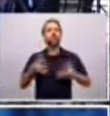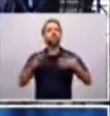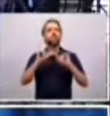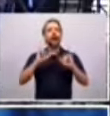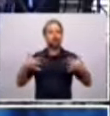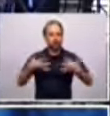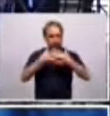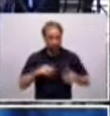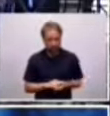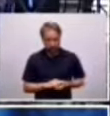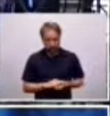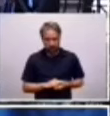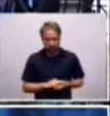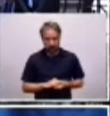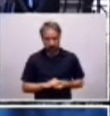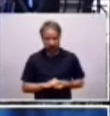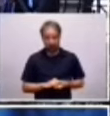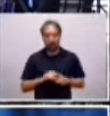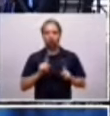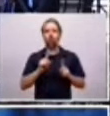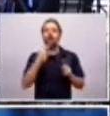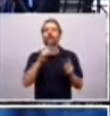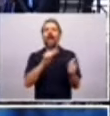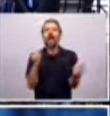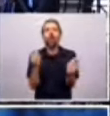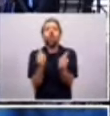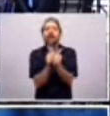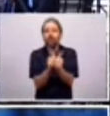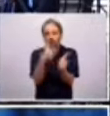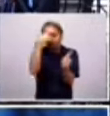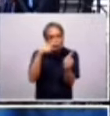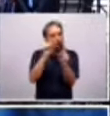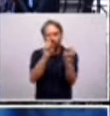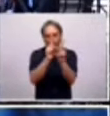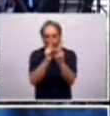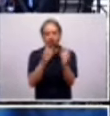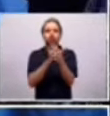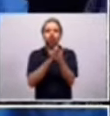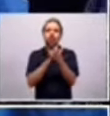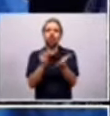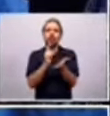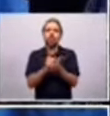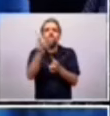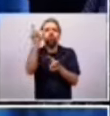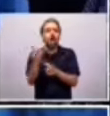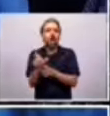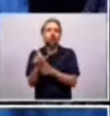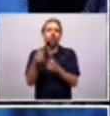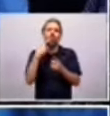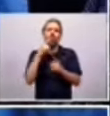Es difícil fácticamente en enero poner en práctica un paro nacional de actividades que tiene costo, que